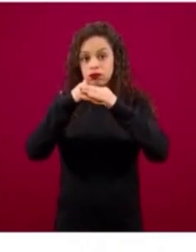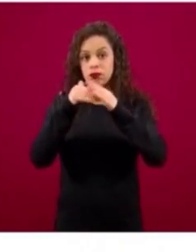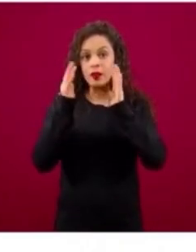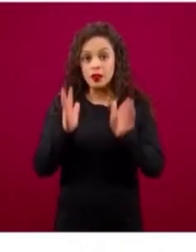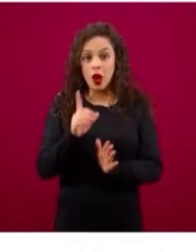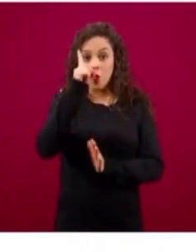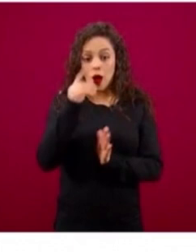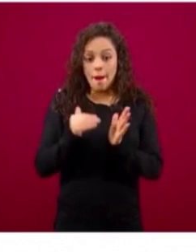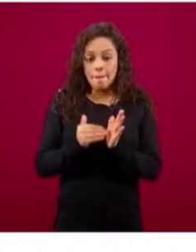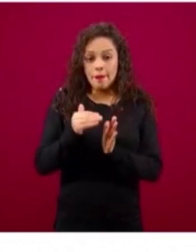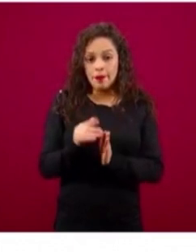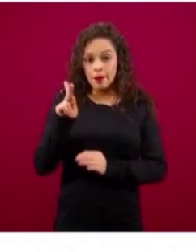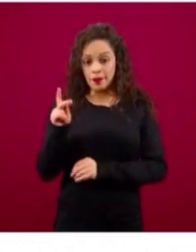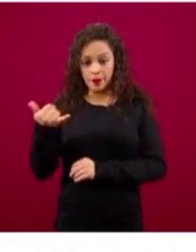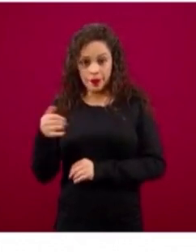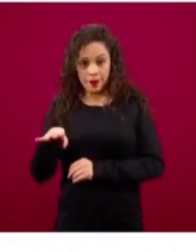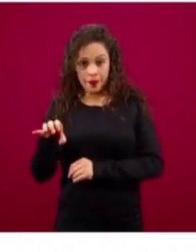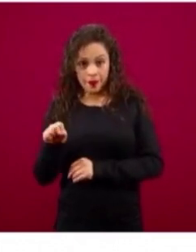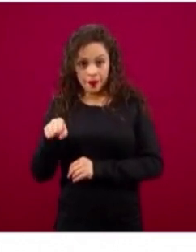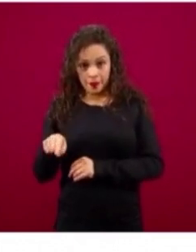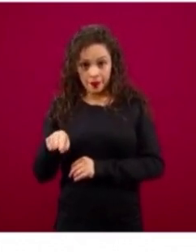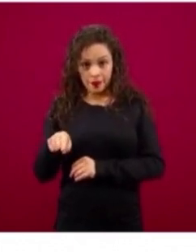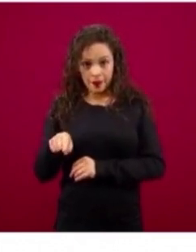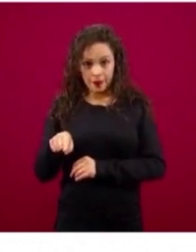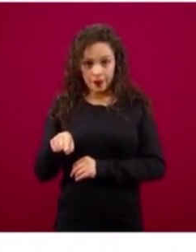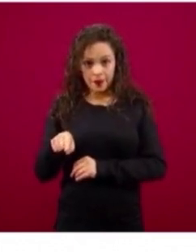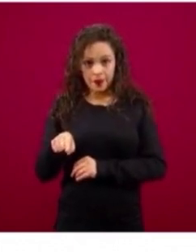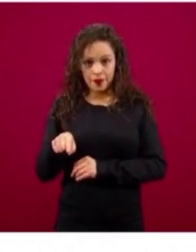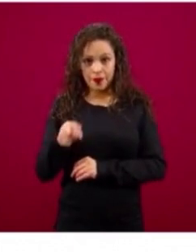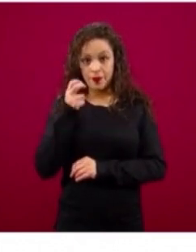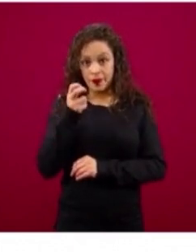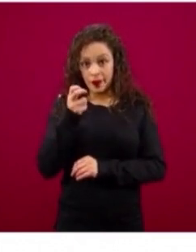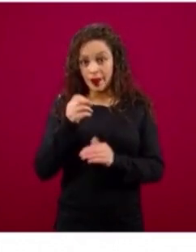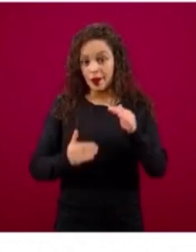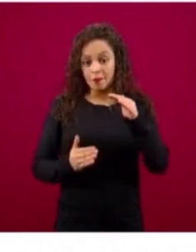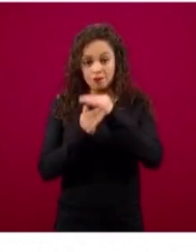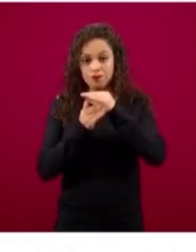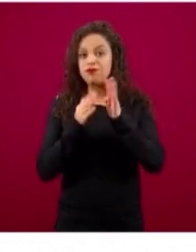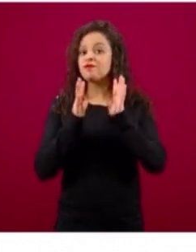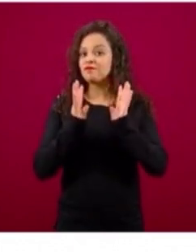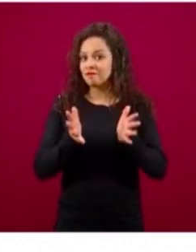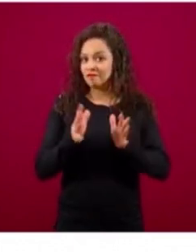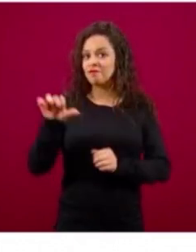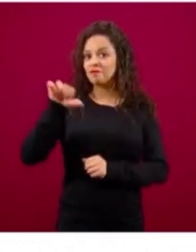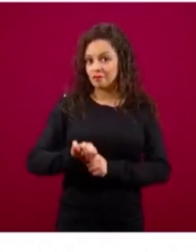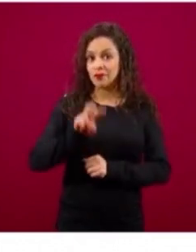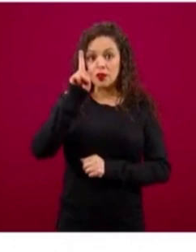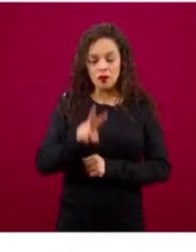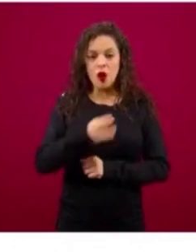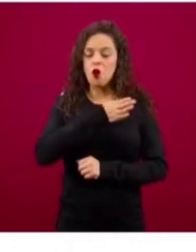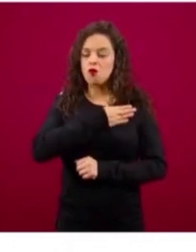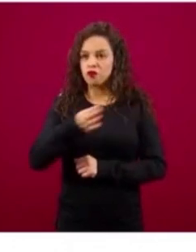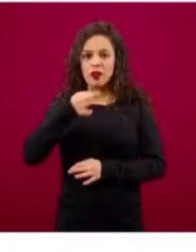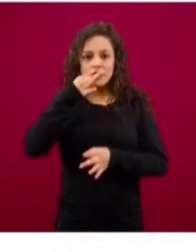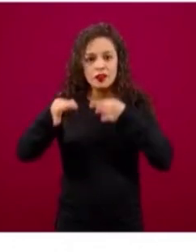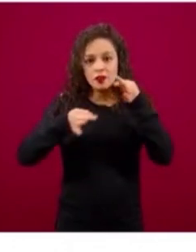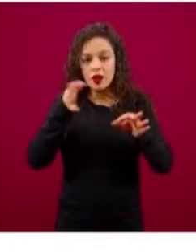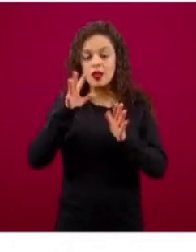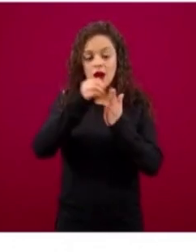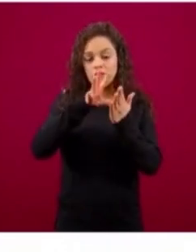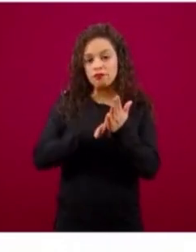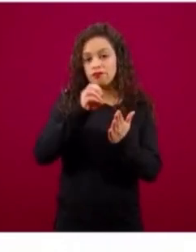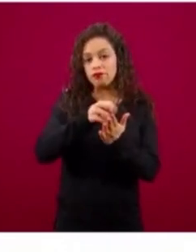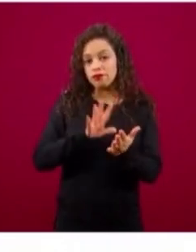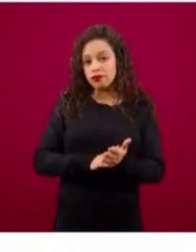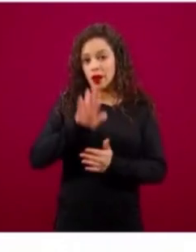Y eso son muy buenas noticias porque ahora ya tenemos la base de datos y vamos a poder ir metiendo esos datos,